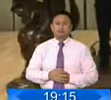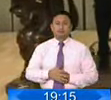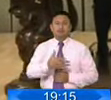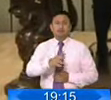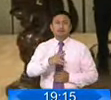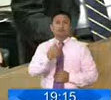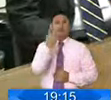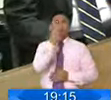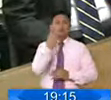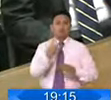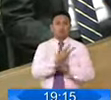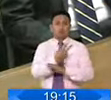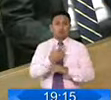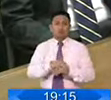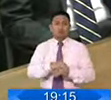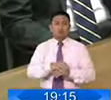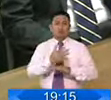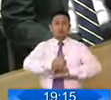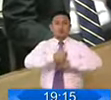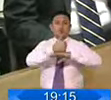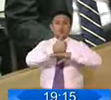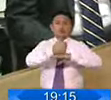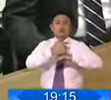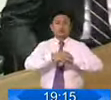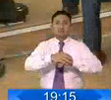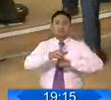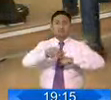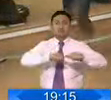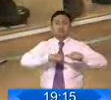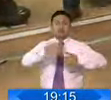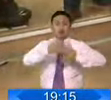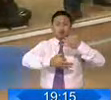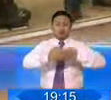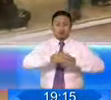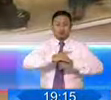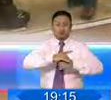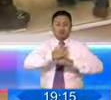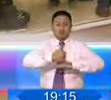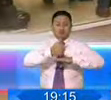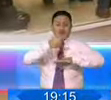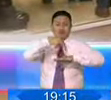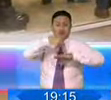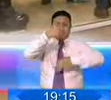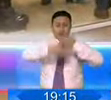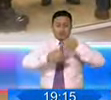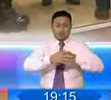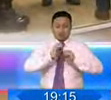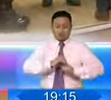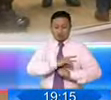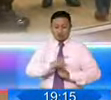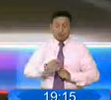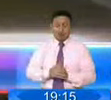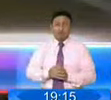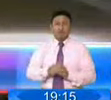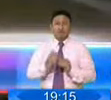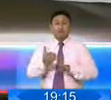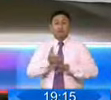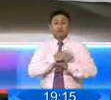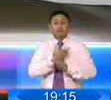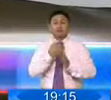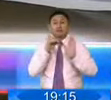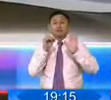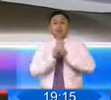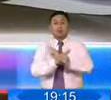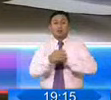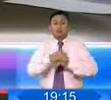Alrededor de dos horas le tomó el Tribunal de lo Contencioso y Administrativo de la Corte Nacional de Justicia para declarar sin lugar la demanda